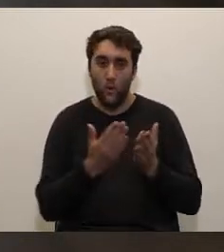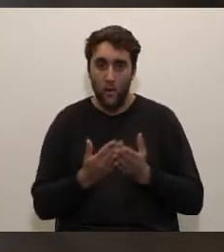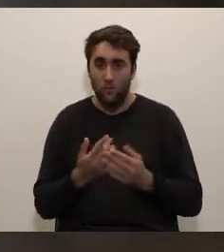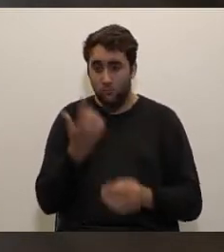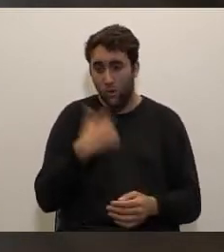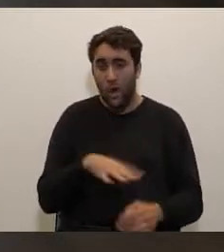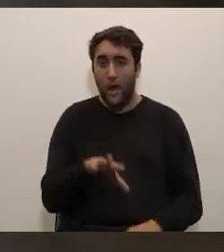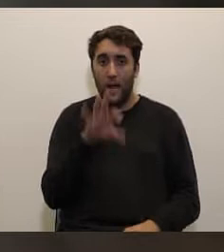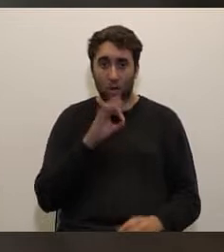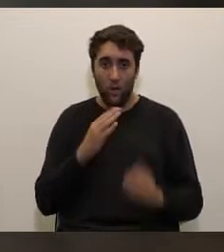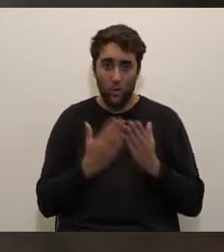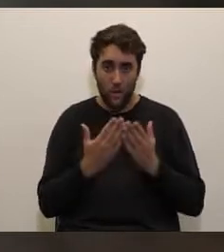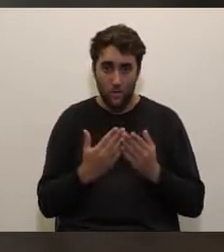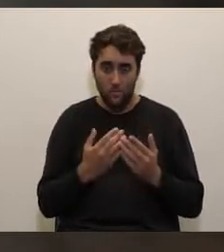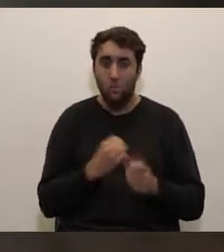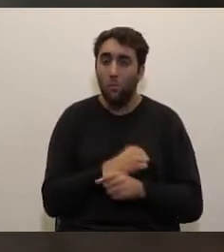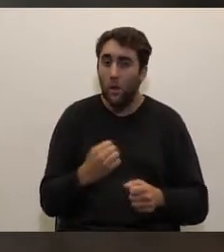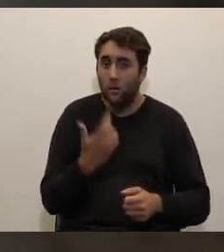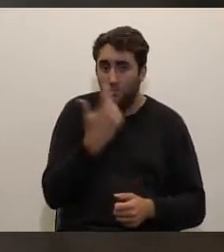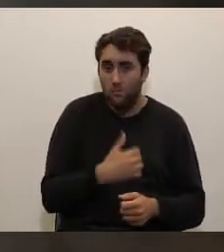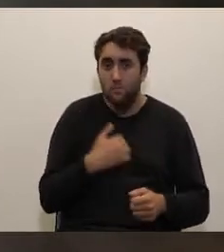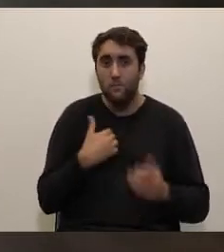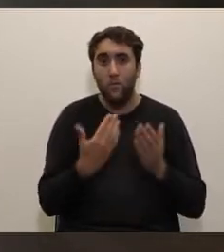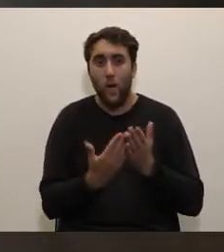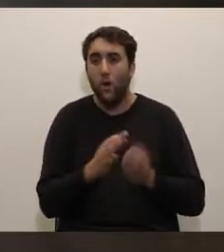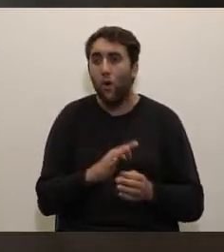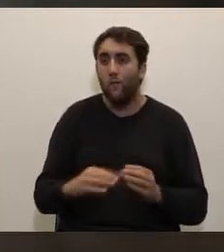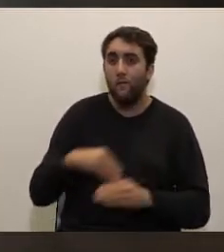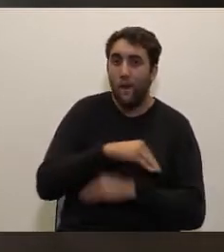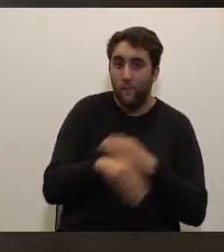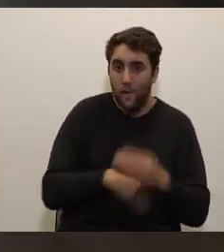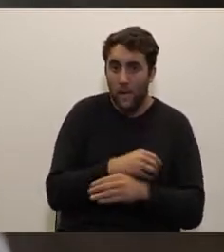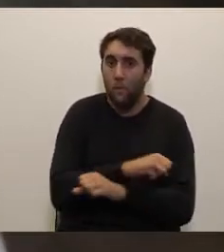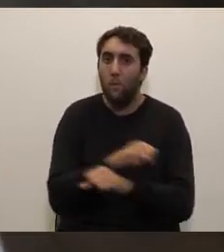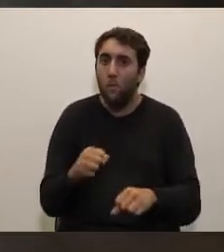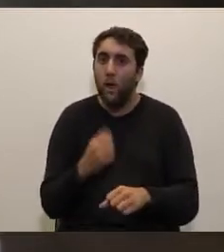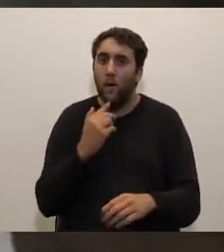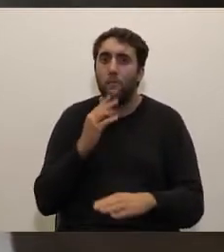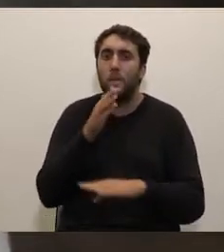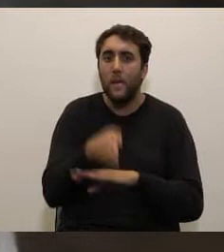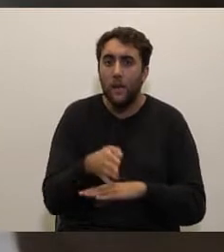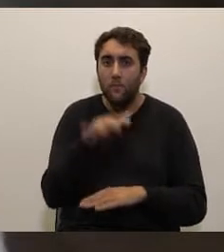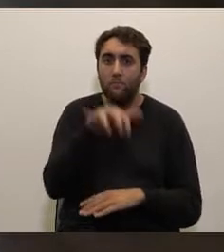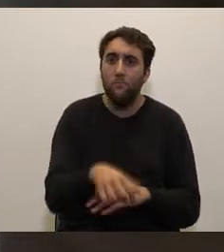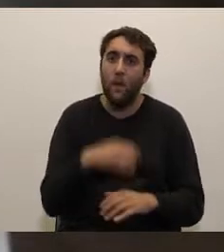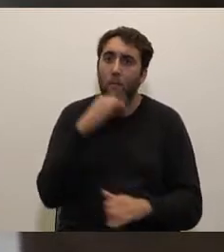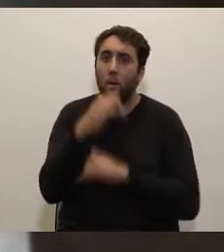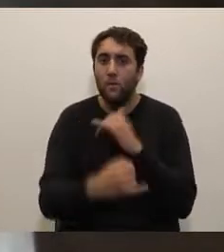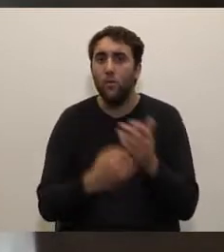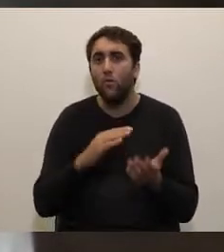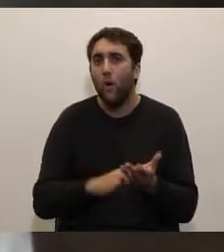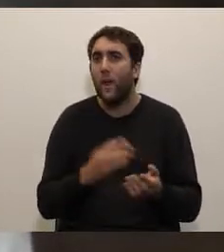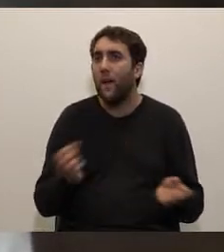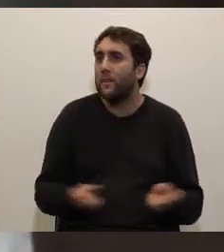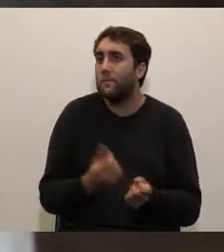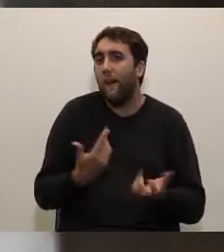estudiar, son herramientas que le permiten a una persona, ya sea estudiante, un familiar o lo que sea, ir y conseguir información sobre qué puede estudiar, por ejemplo en el